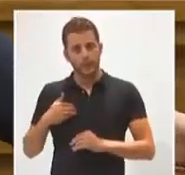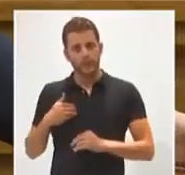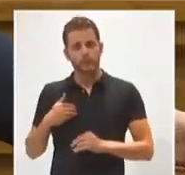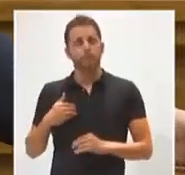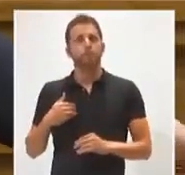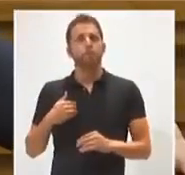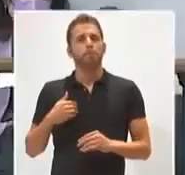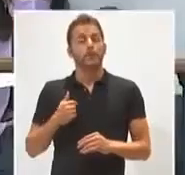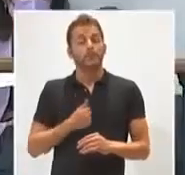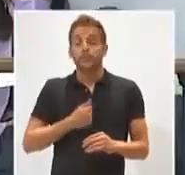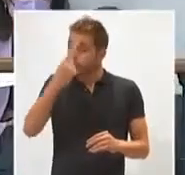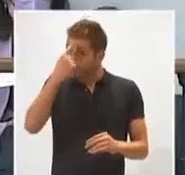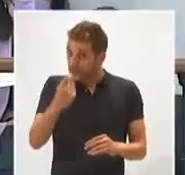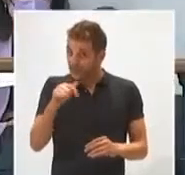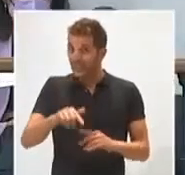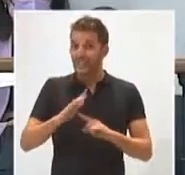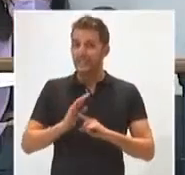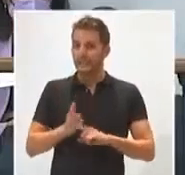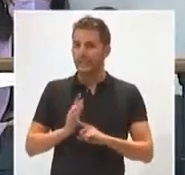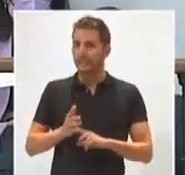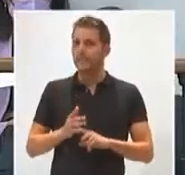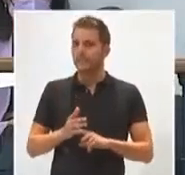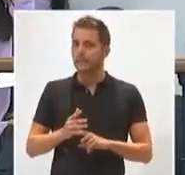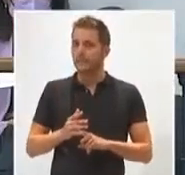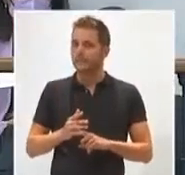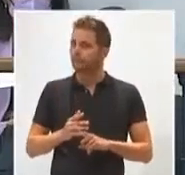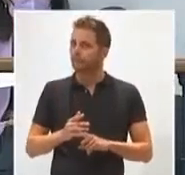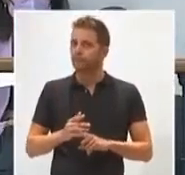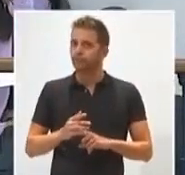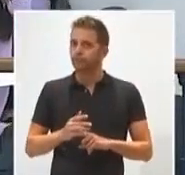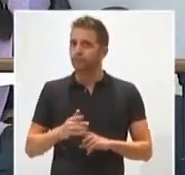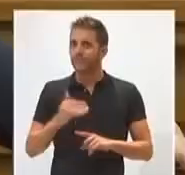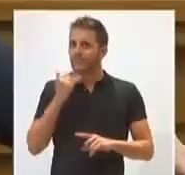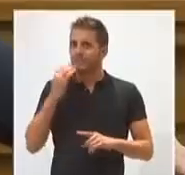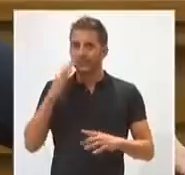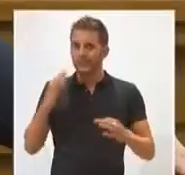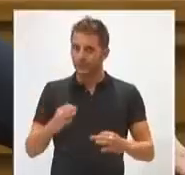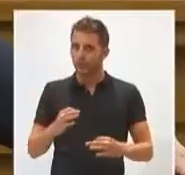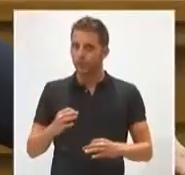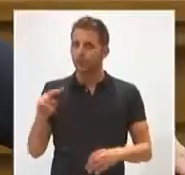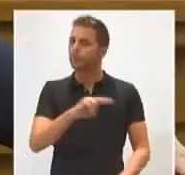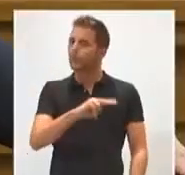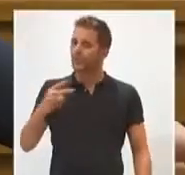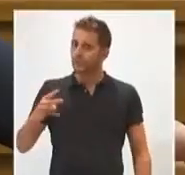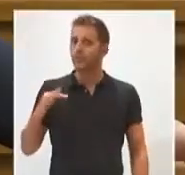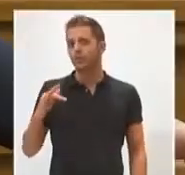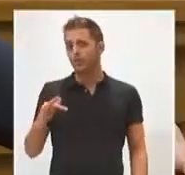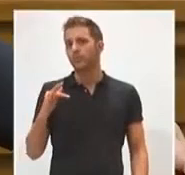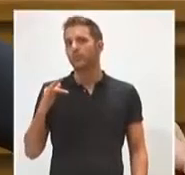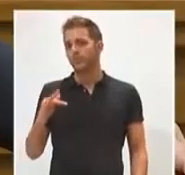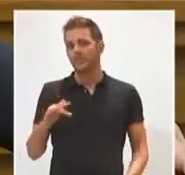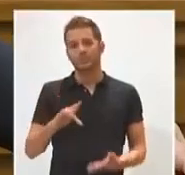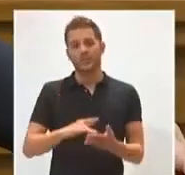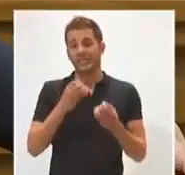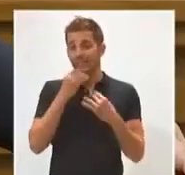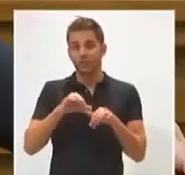creo que de todas todas castilla la mancha tiene muchas papeletas para salir bastante bien parada y mejor parada que ninguno en ningún momento de nuestra historia